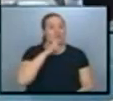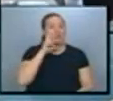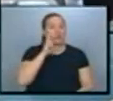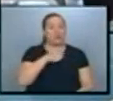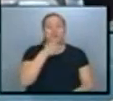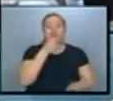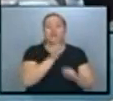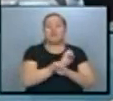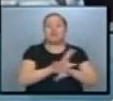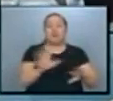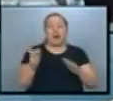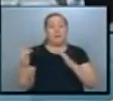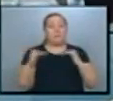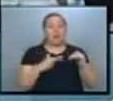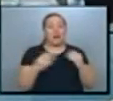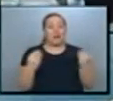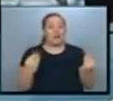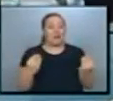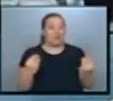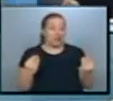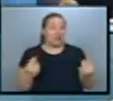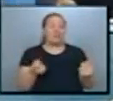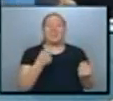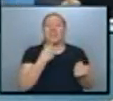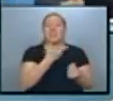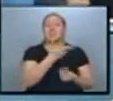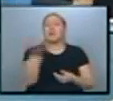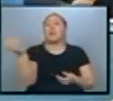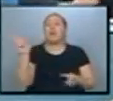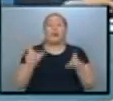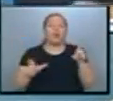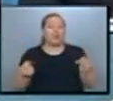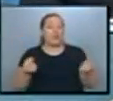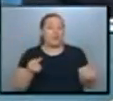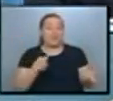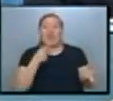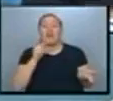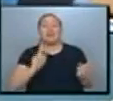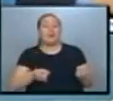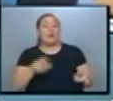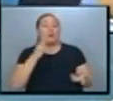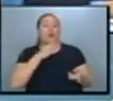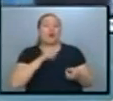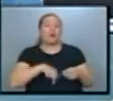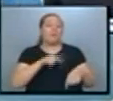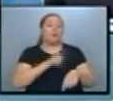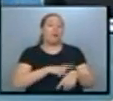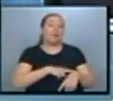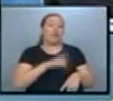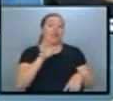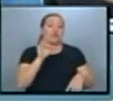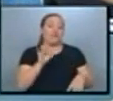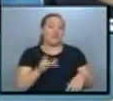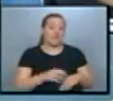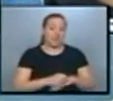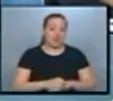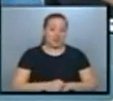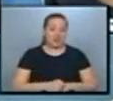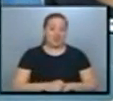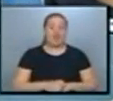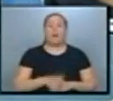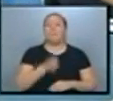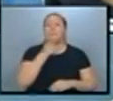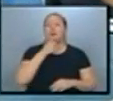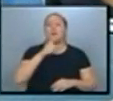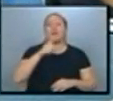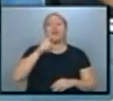aparte, vos fíjate que Boca tiene un momento complicado, ¿no? Con Guillermo y tratando de buscarle la vuelta, estabilizando el equipo. Centurión no puede levantar las piernas el fin de semana